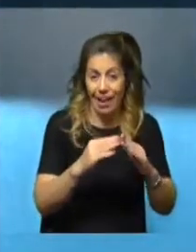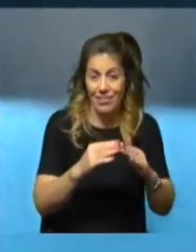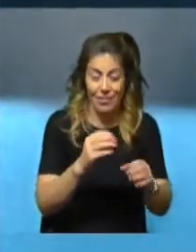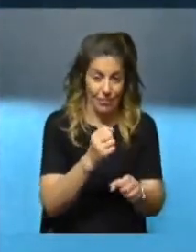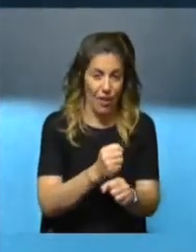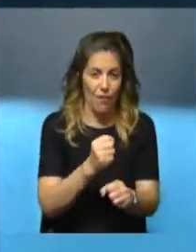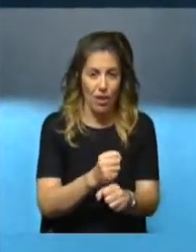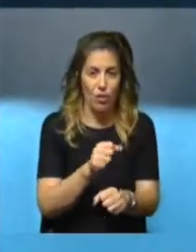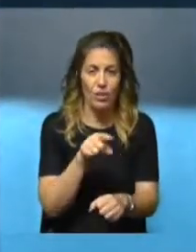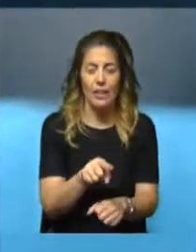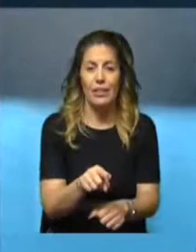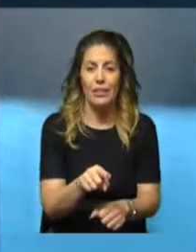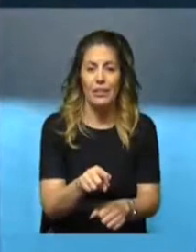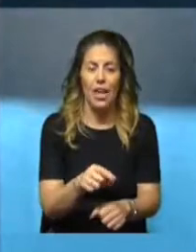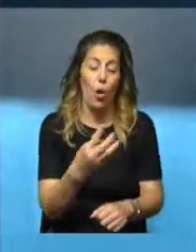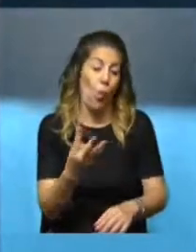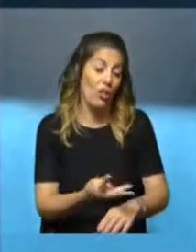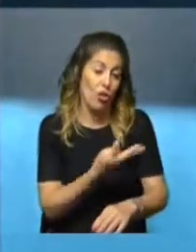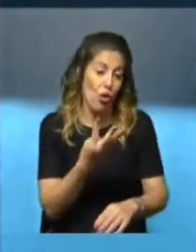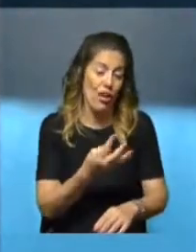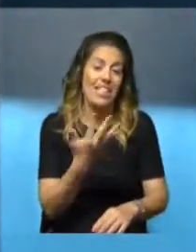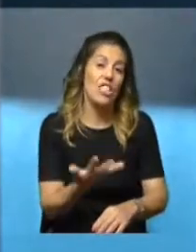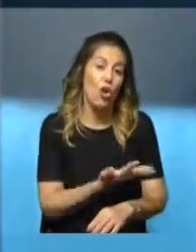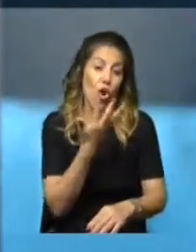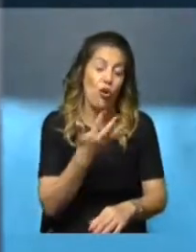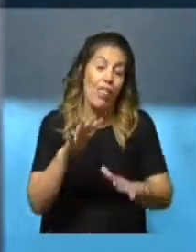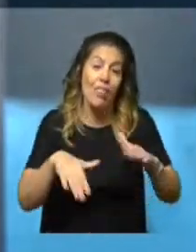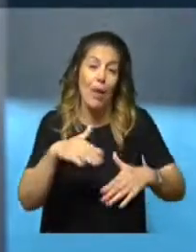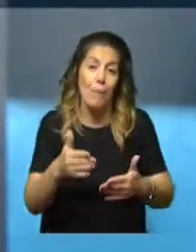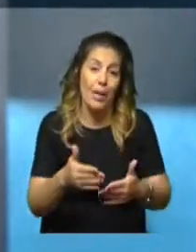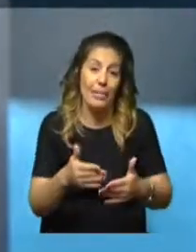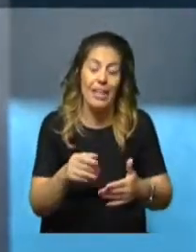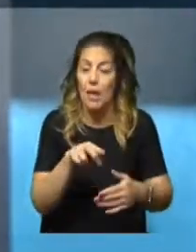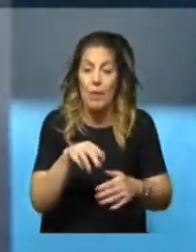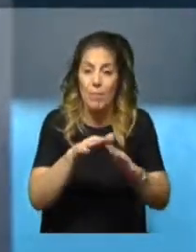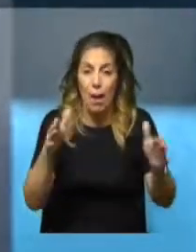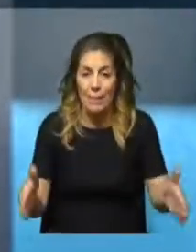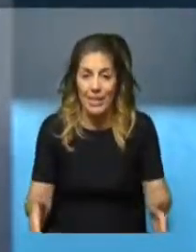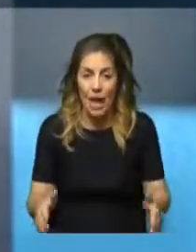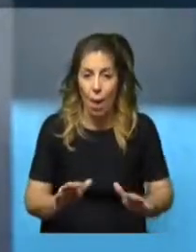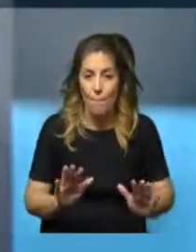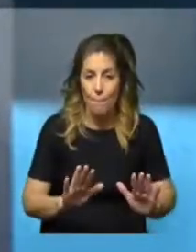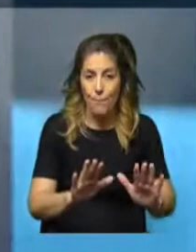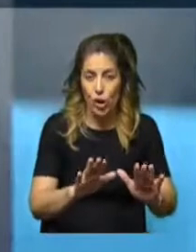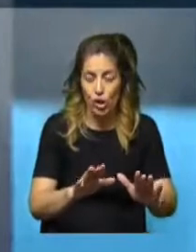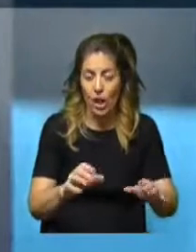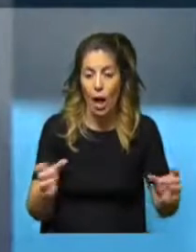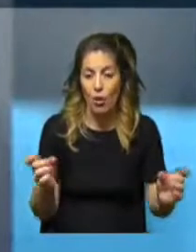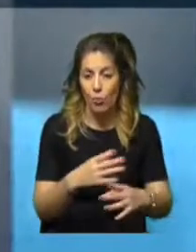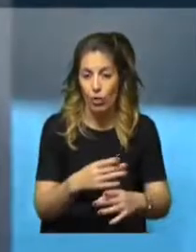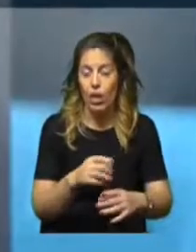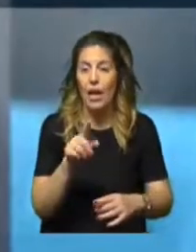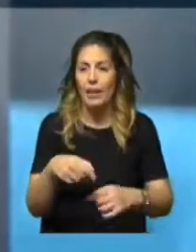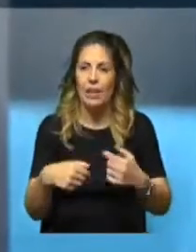bueno si hay cuatro horas seis cinco horas se hizo a veces esa misma mesa queda armada y se continúa por semanas